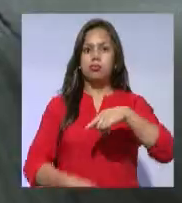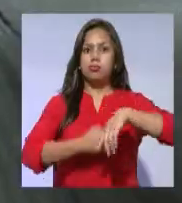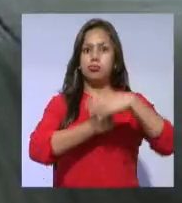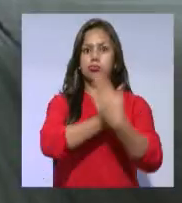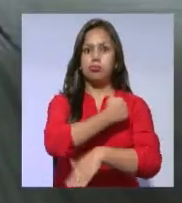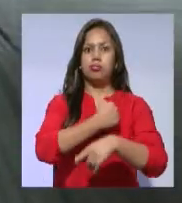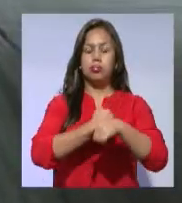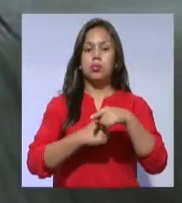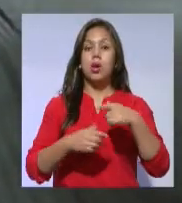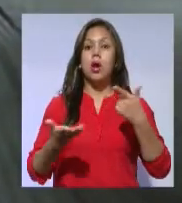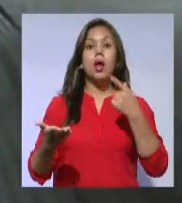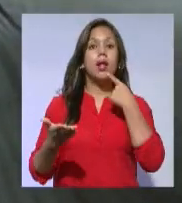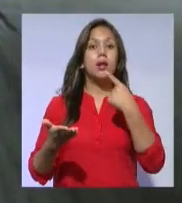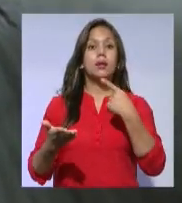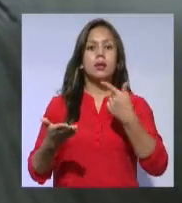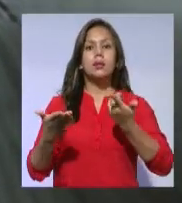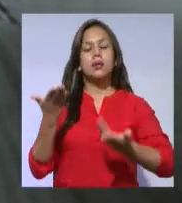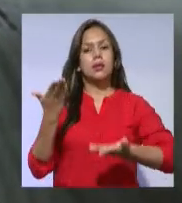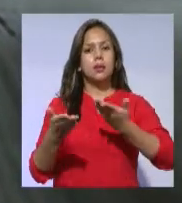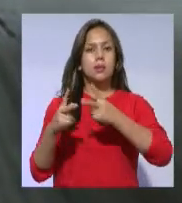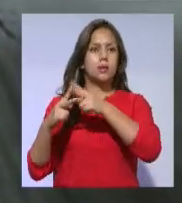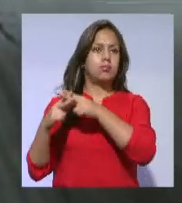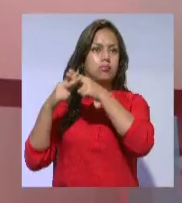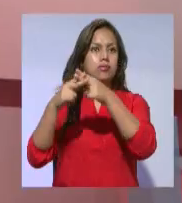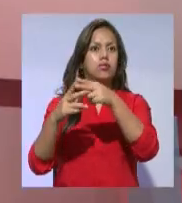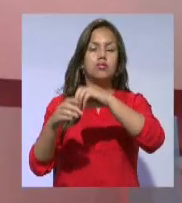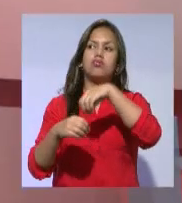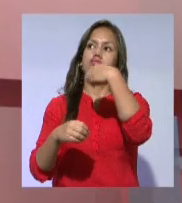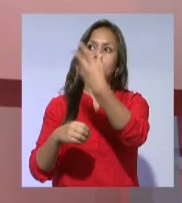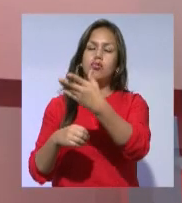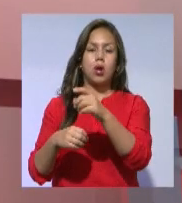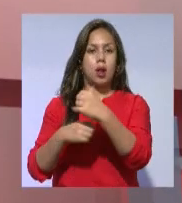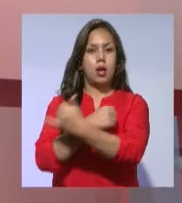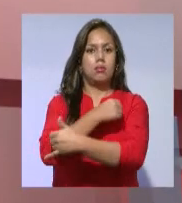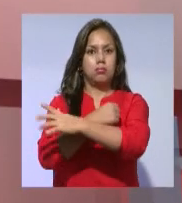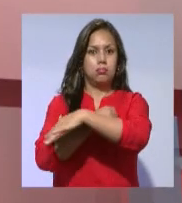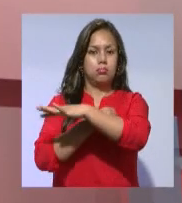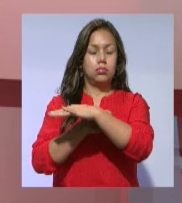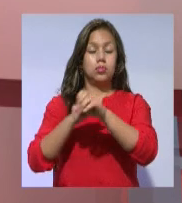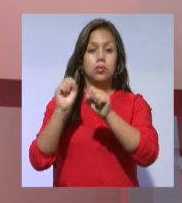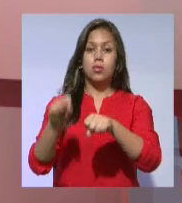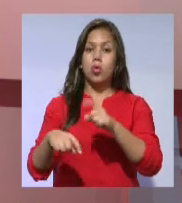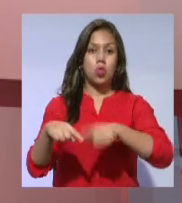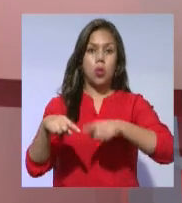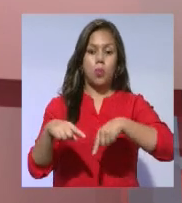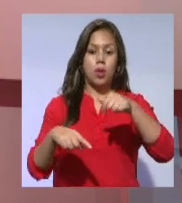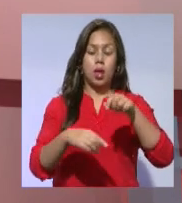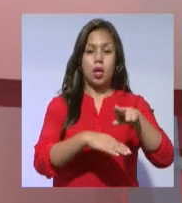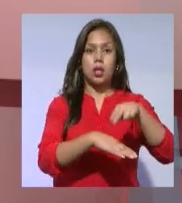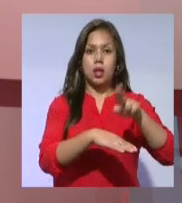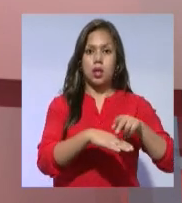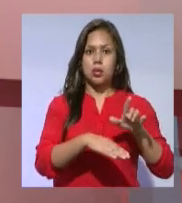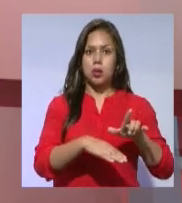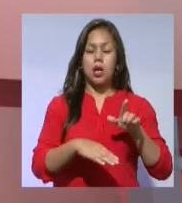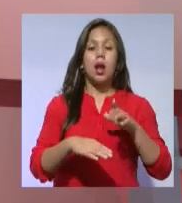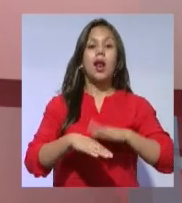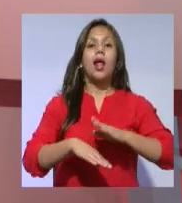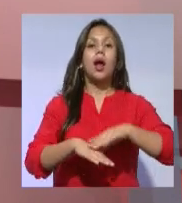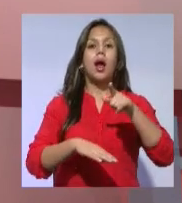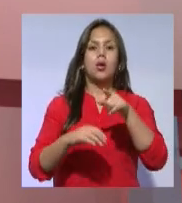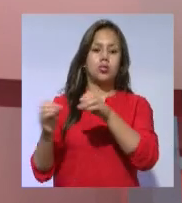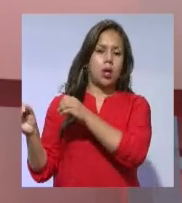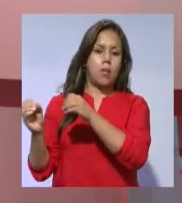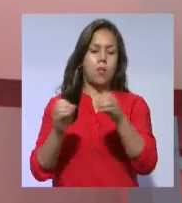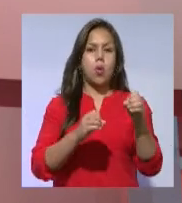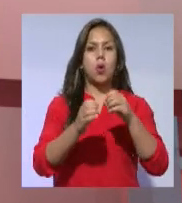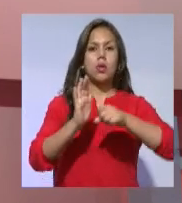originadas en operaciones crediticias fuera del país no serán ejecutadas en el territorio nacional por contravenir el ordenamiento jurídico